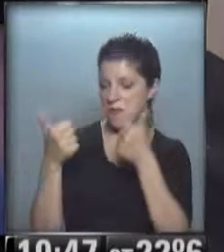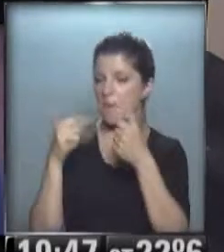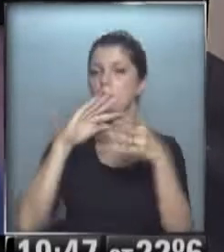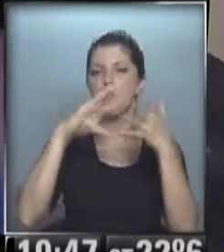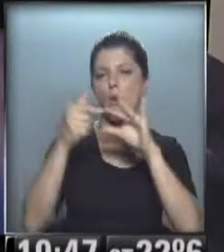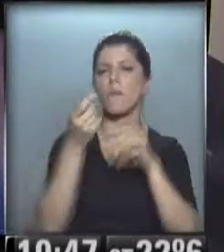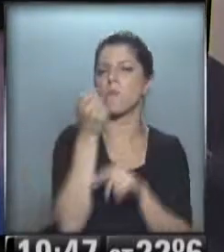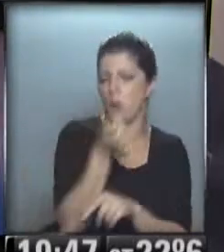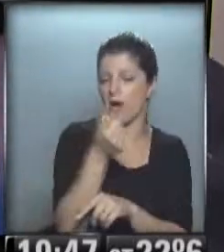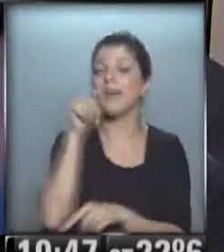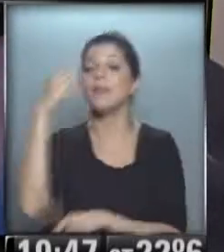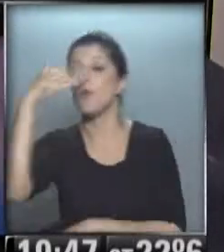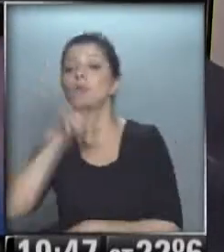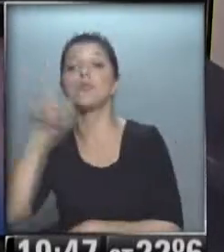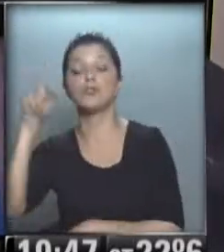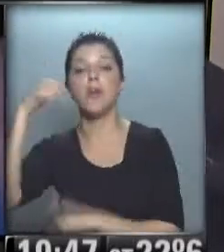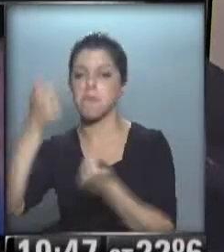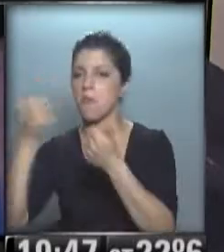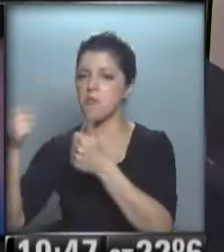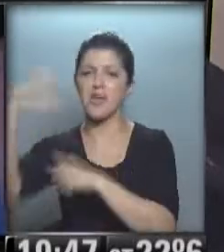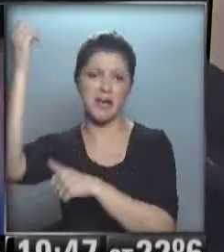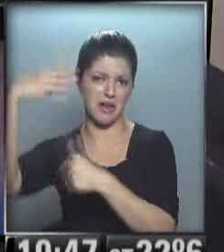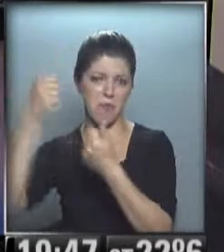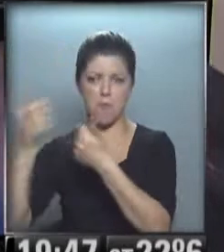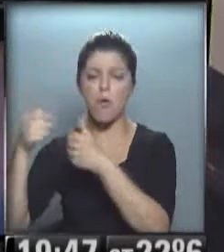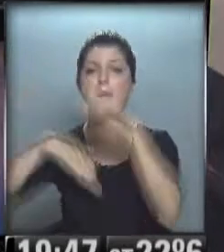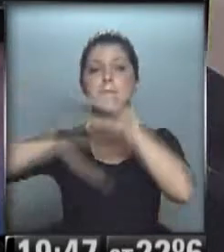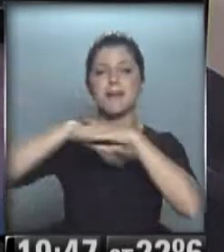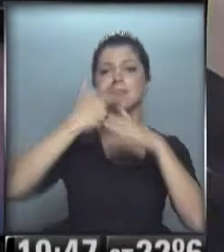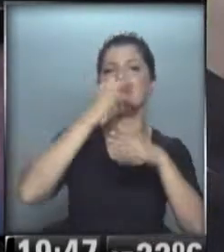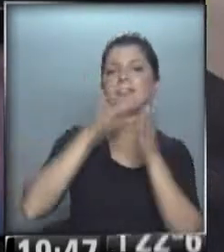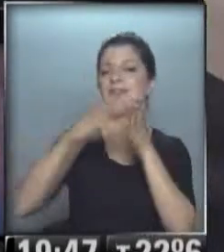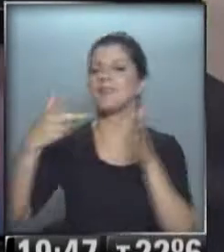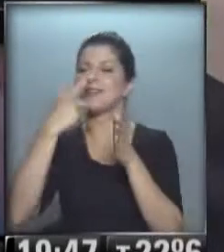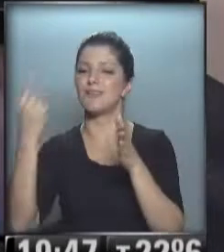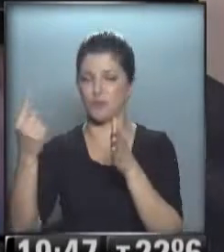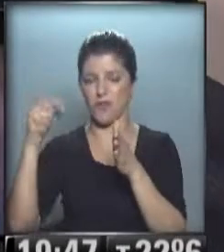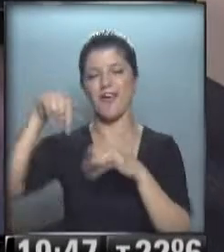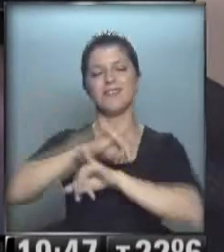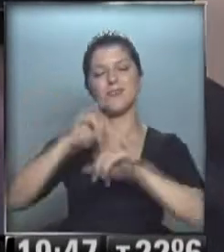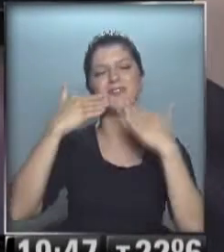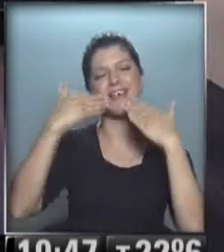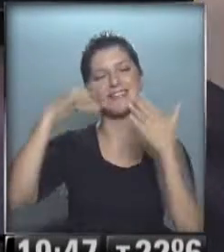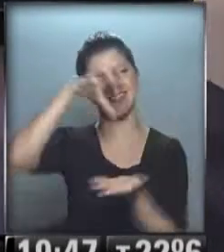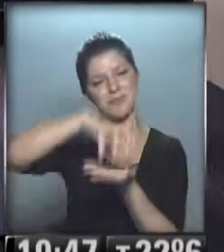litoral, bancos de nieblas y neblinas, aquí buen tiempo también con máximas de 30 a 31 grados. Como siempre, la información la brindó el